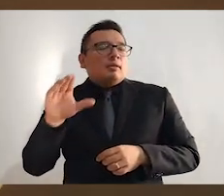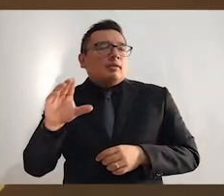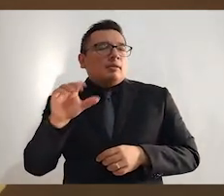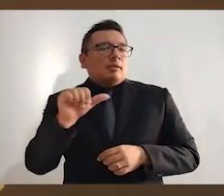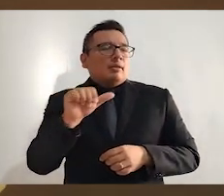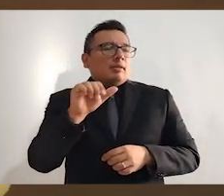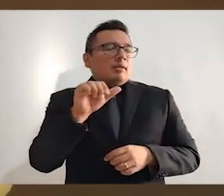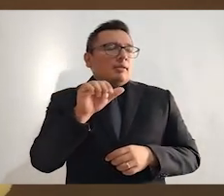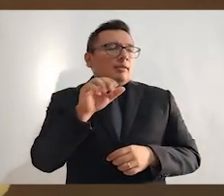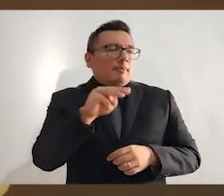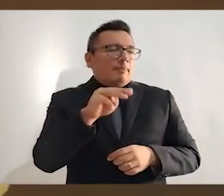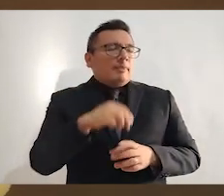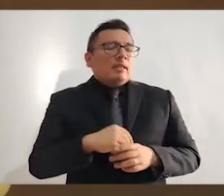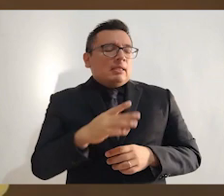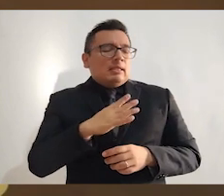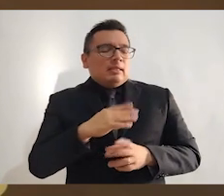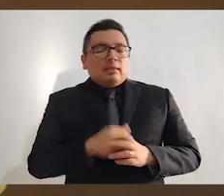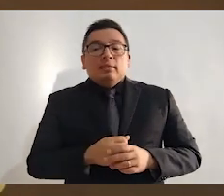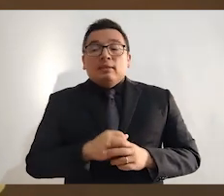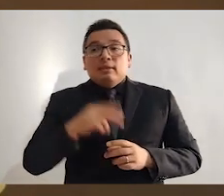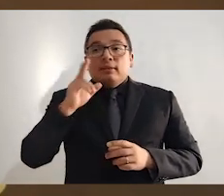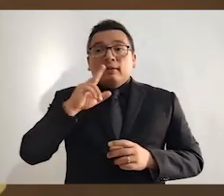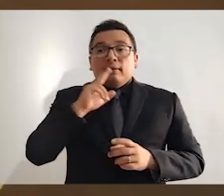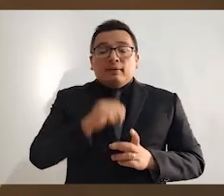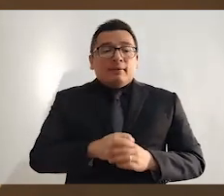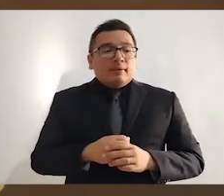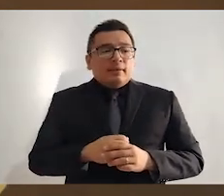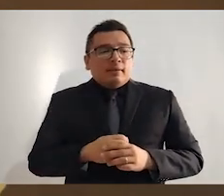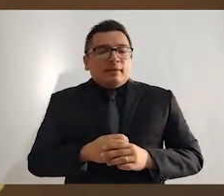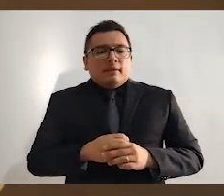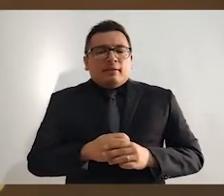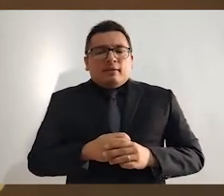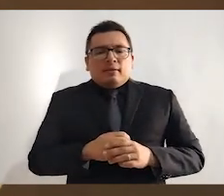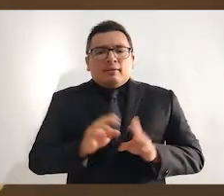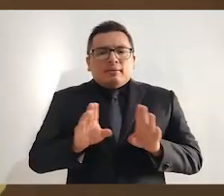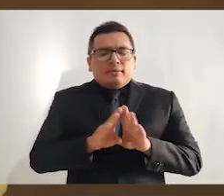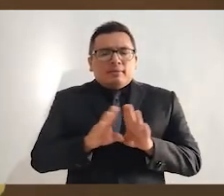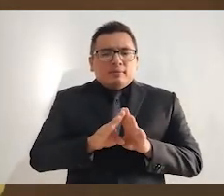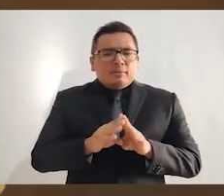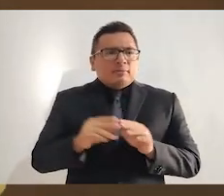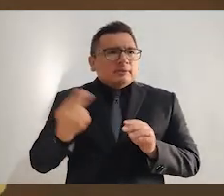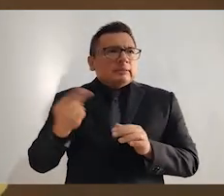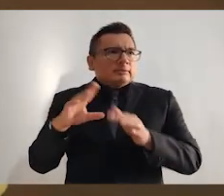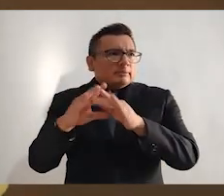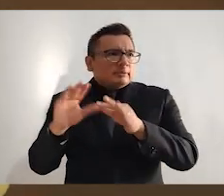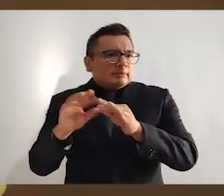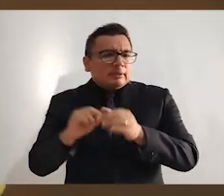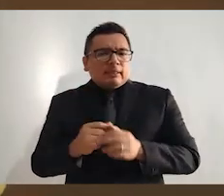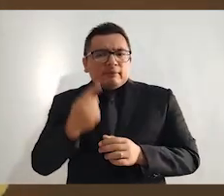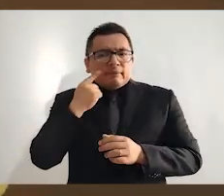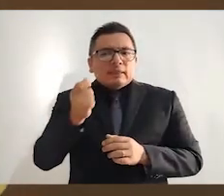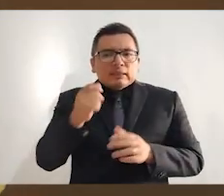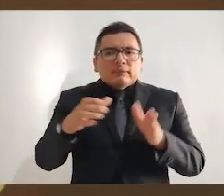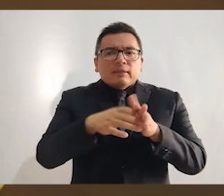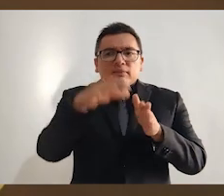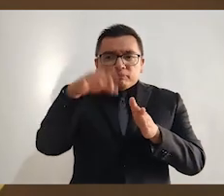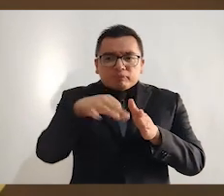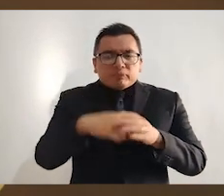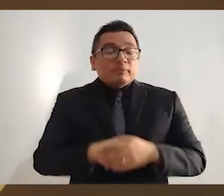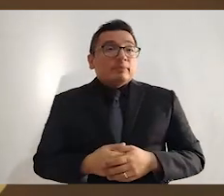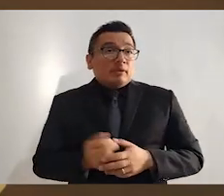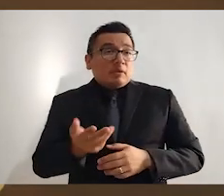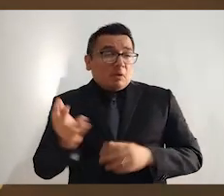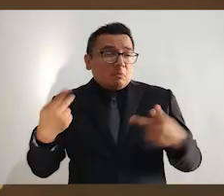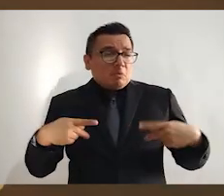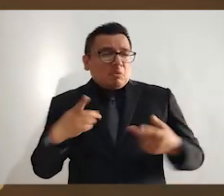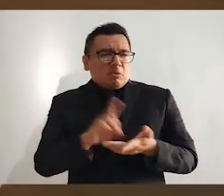pues sí, un proceso electoral, ponerles al alcance lo que significa, lo que es.